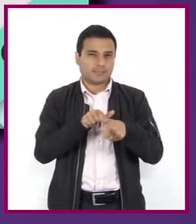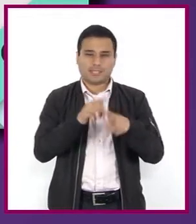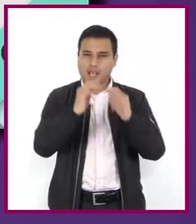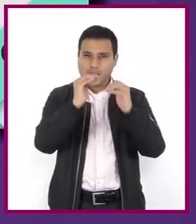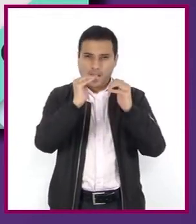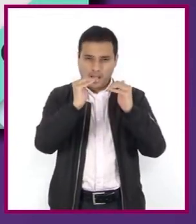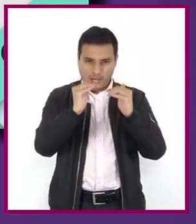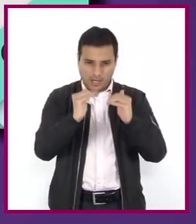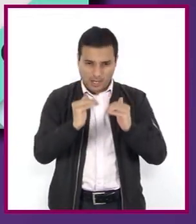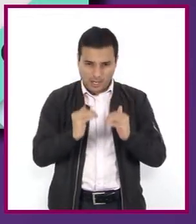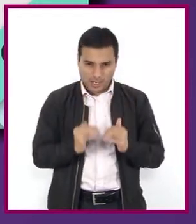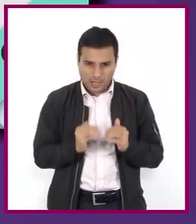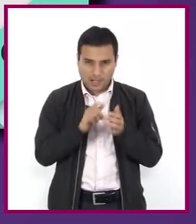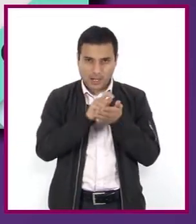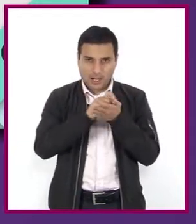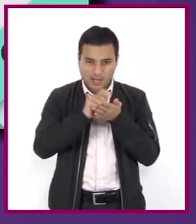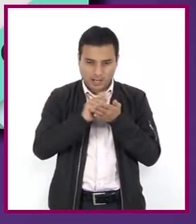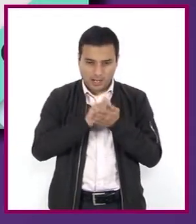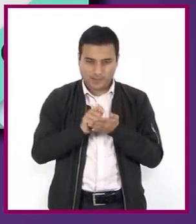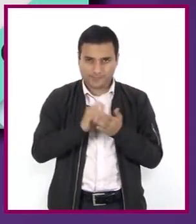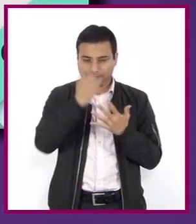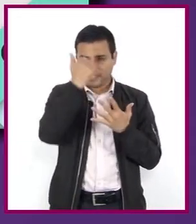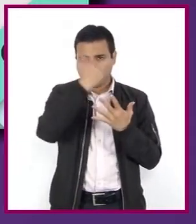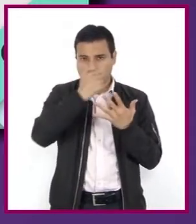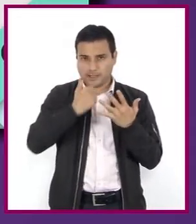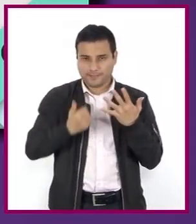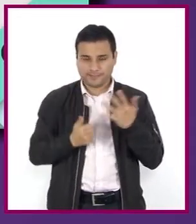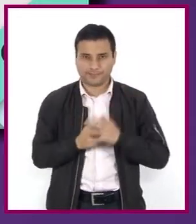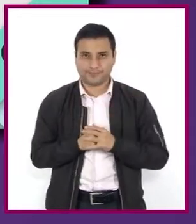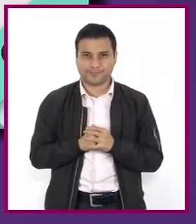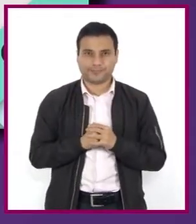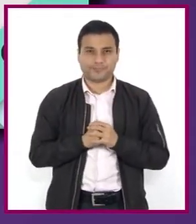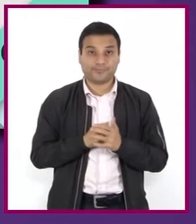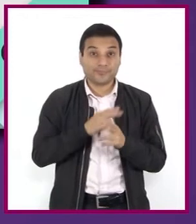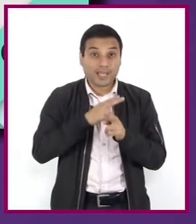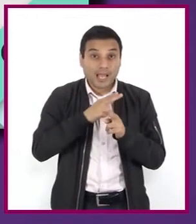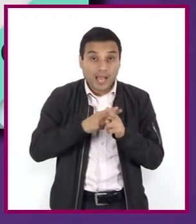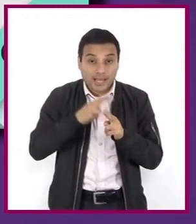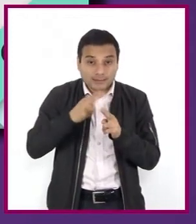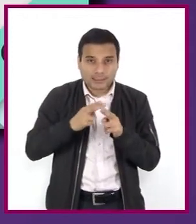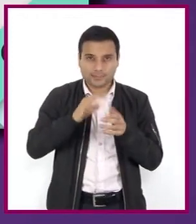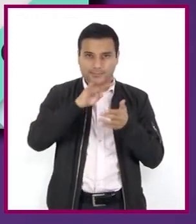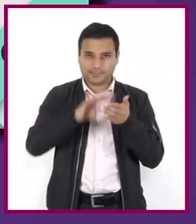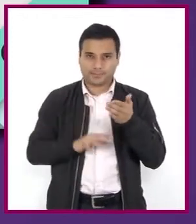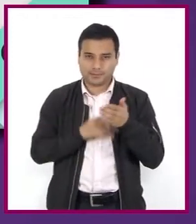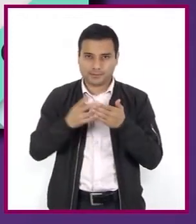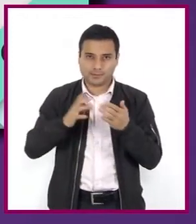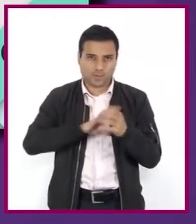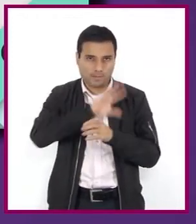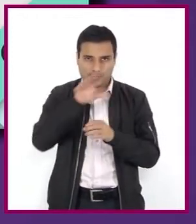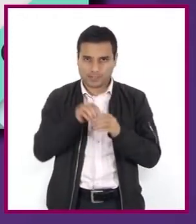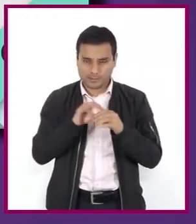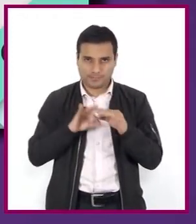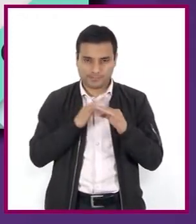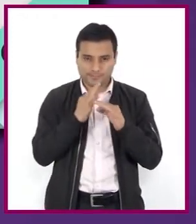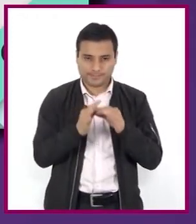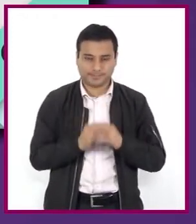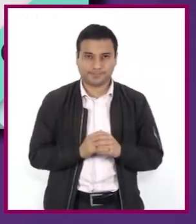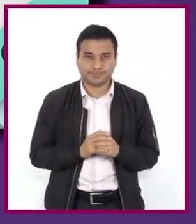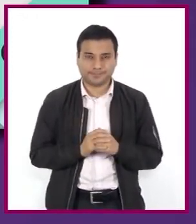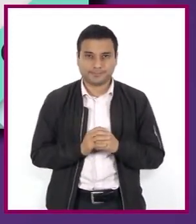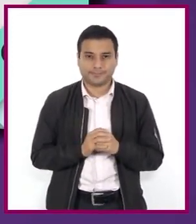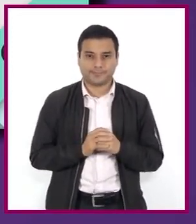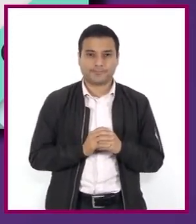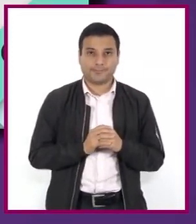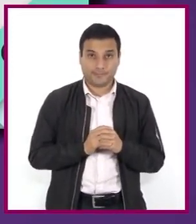los valores correspondientes para cada valor de x, hasta completar los propuestos en la tabulación. Al sustituir